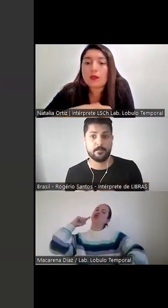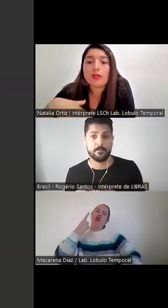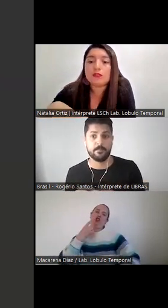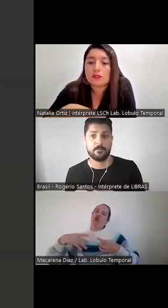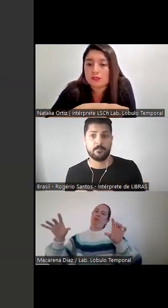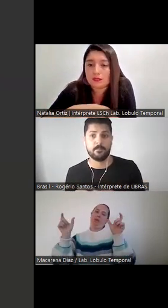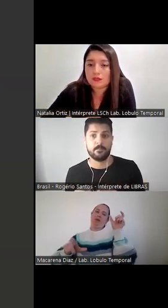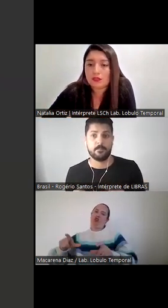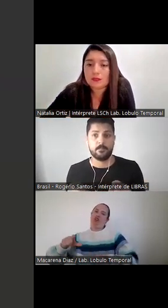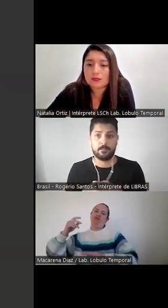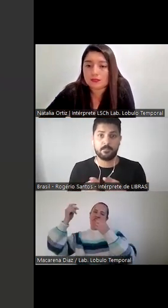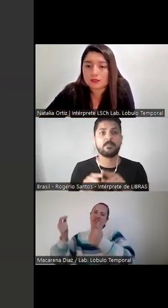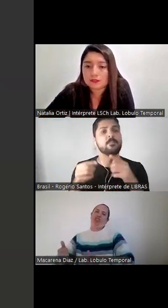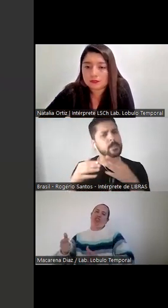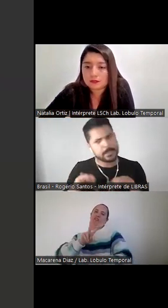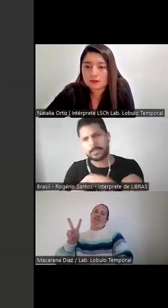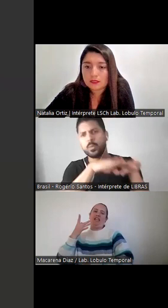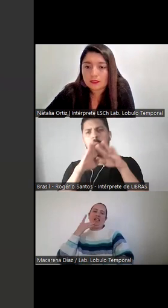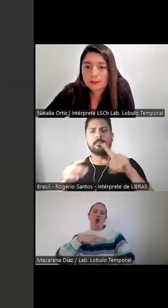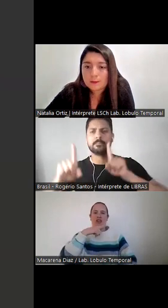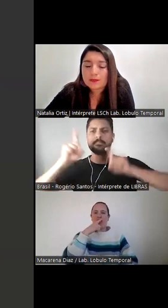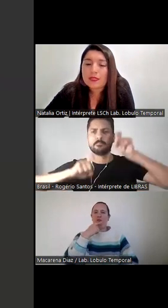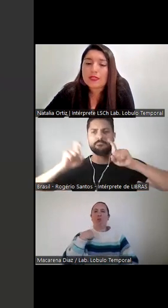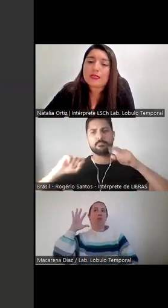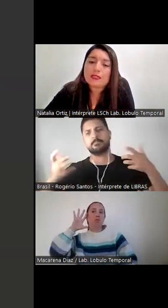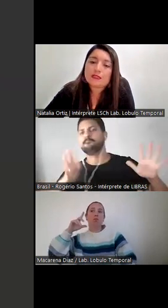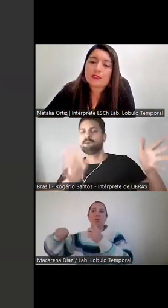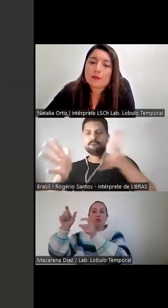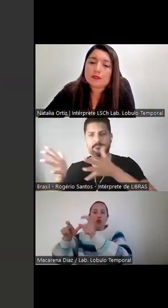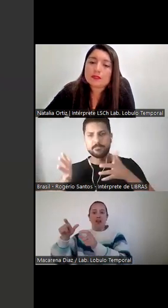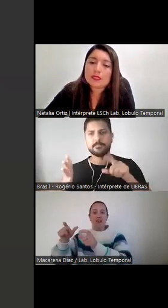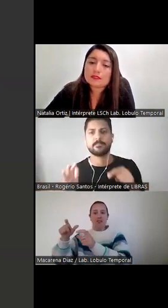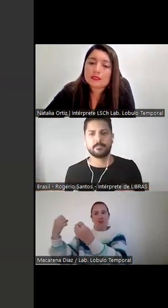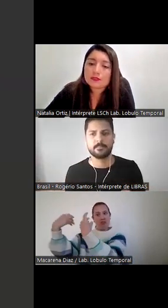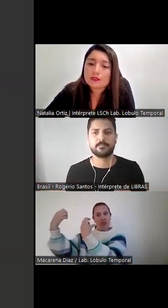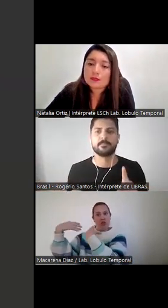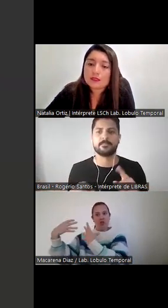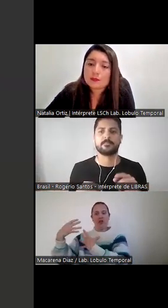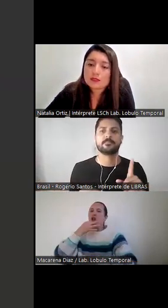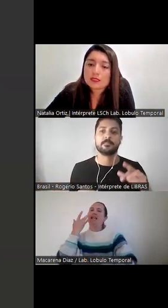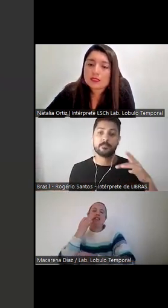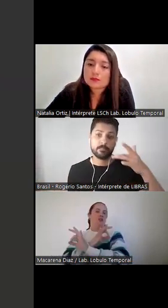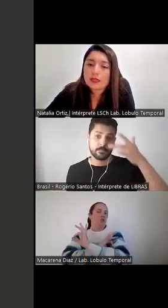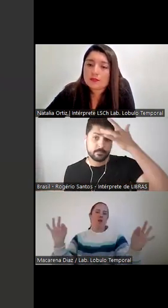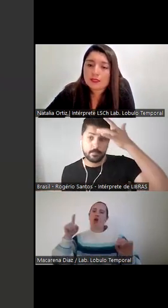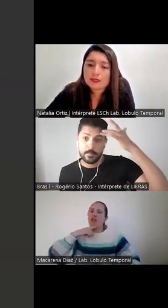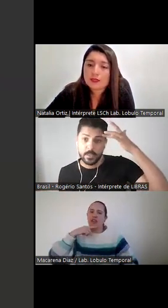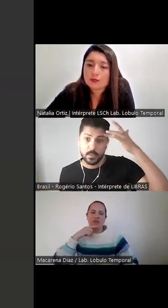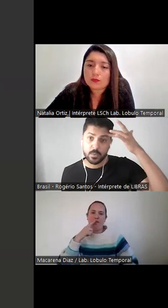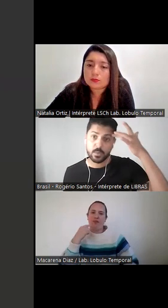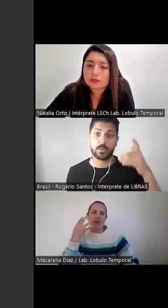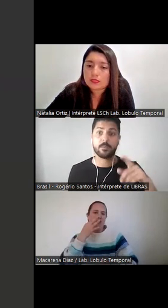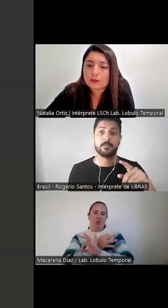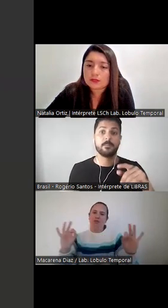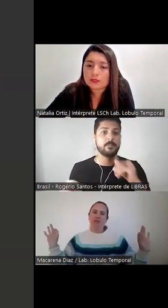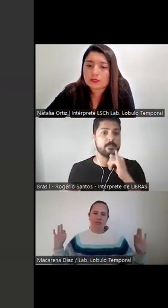de manera igual en todos, ¿cierto?, en todas las personas. Y queremos mencionar que sí, efectivamente, las personas que son más hábiles en el